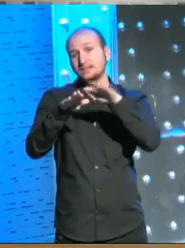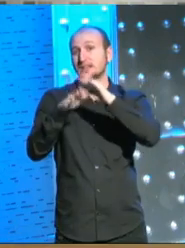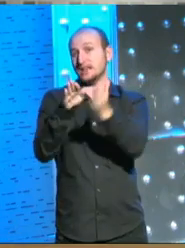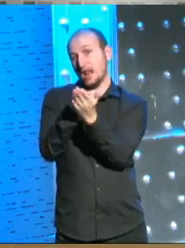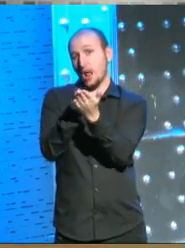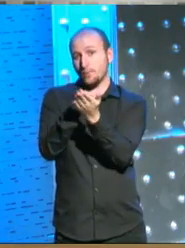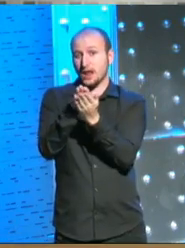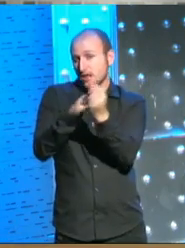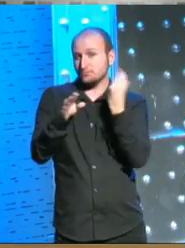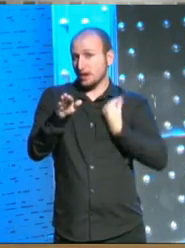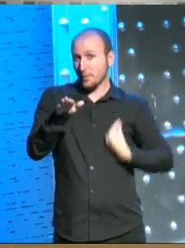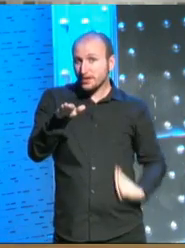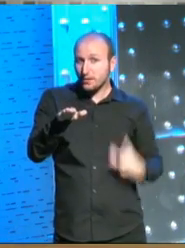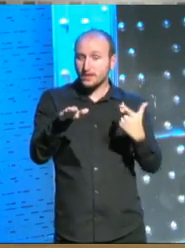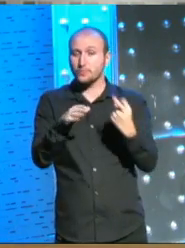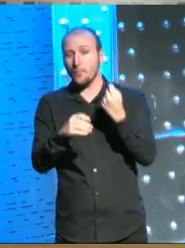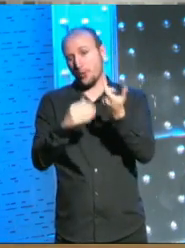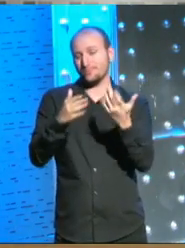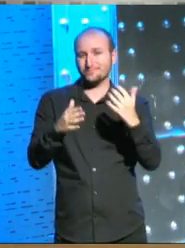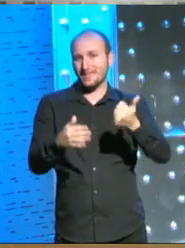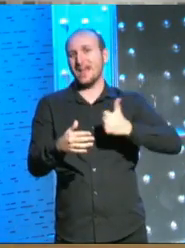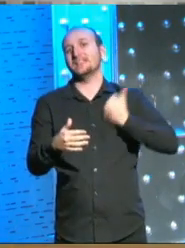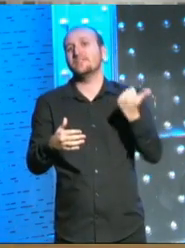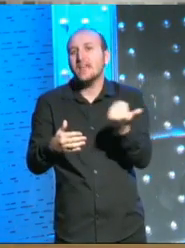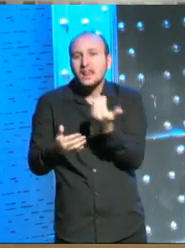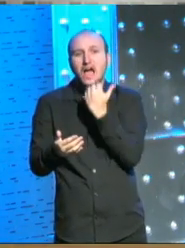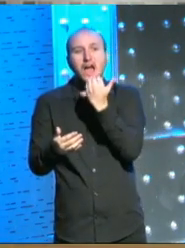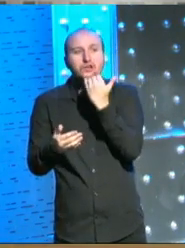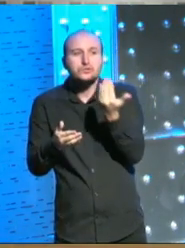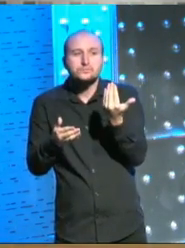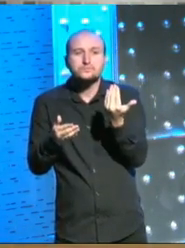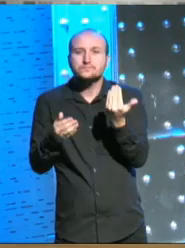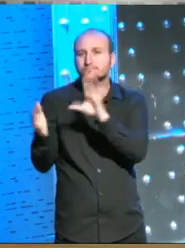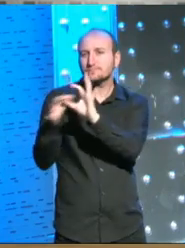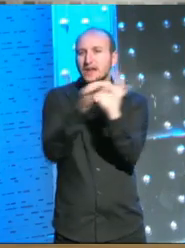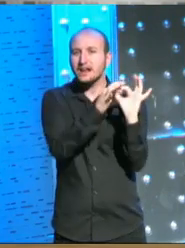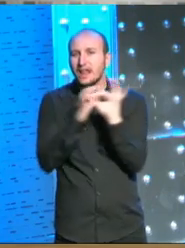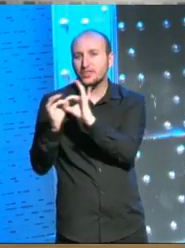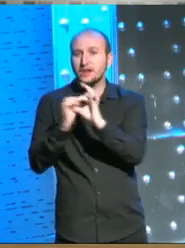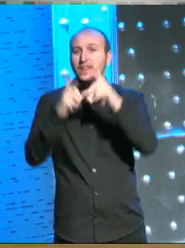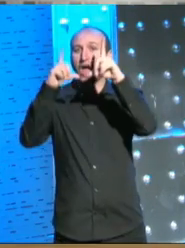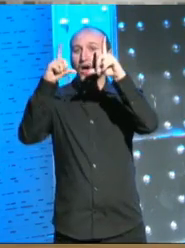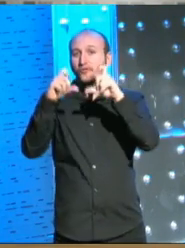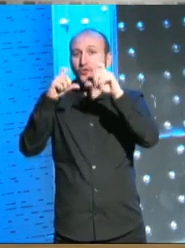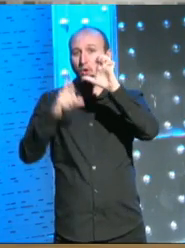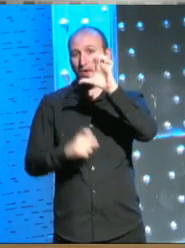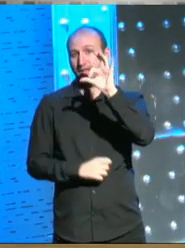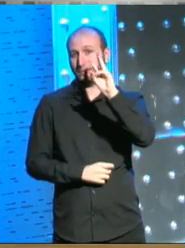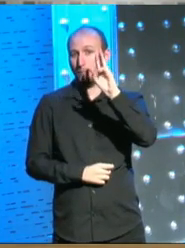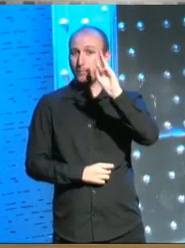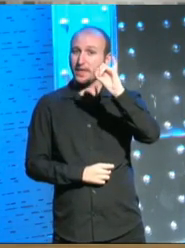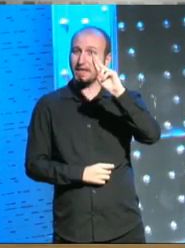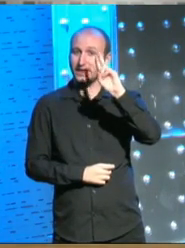soporte, aparecía un poco fantasmal, un poco emparentado a lo que es la llamada foto espiritista. Que la